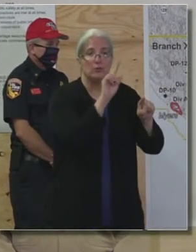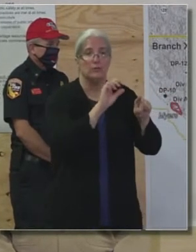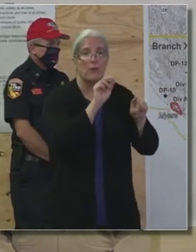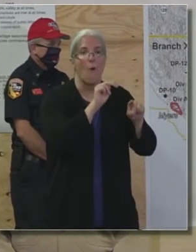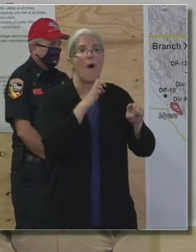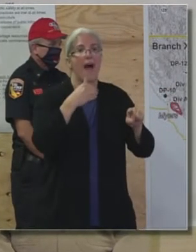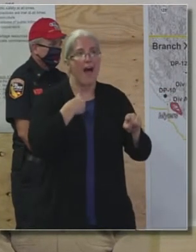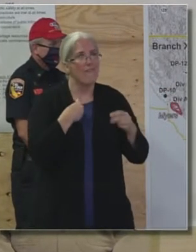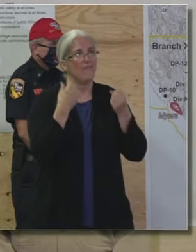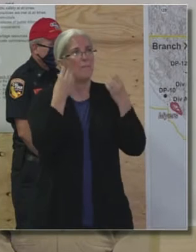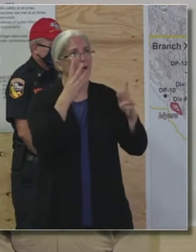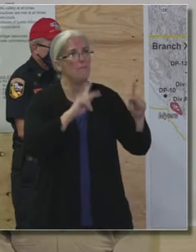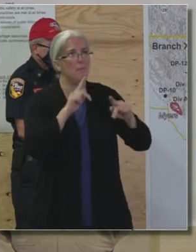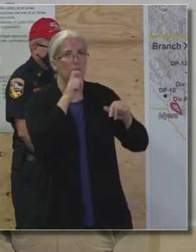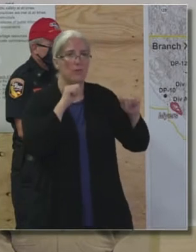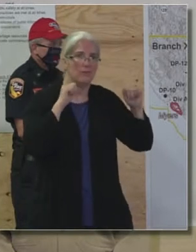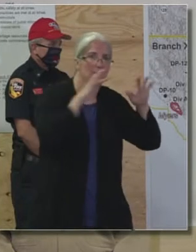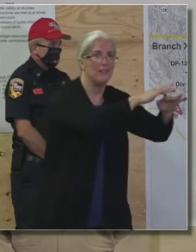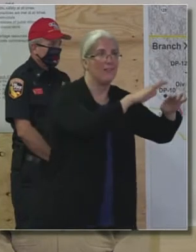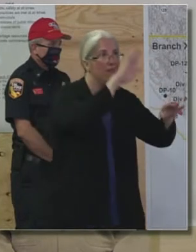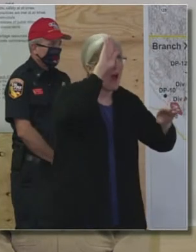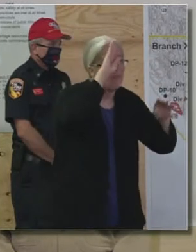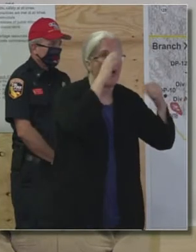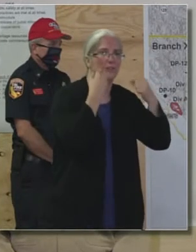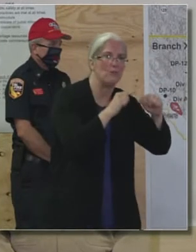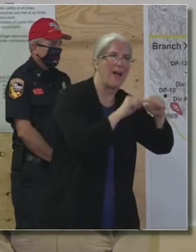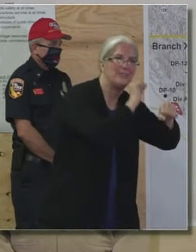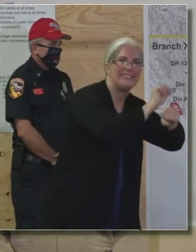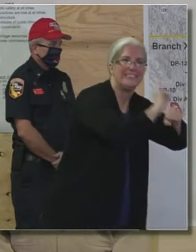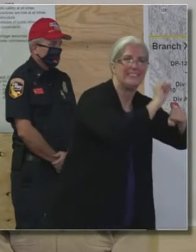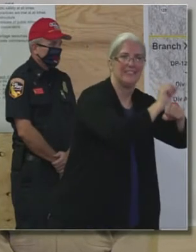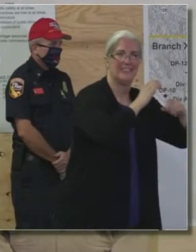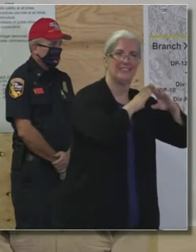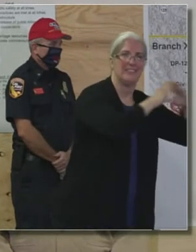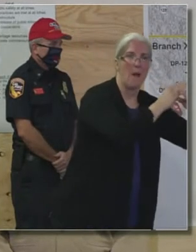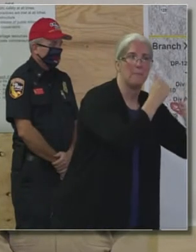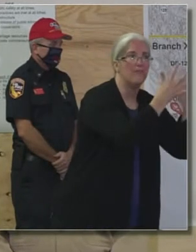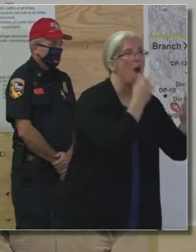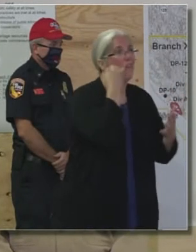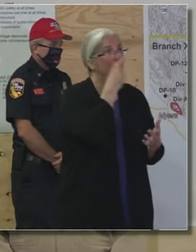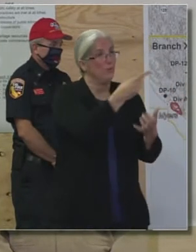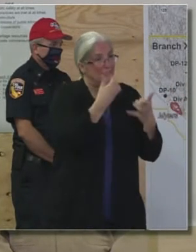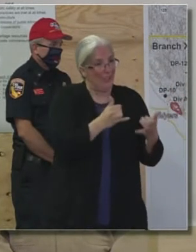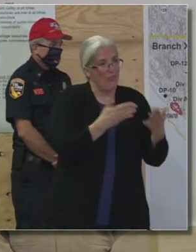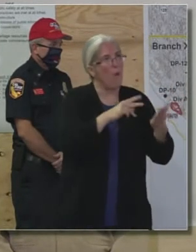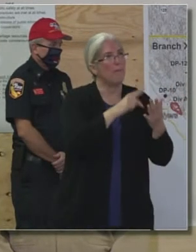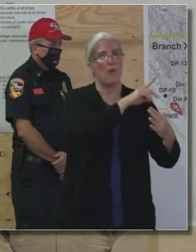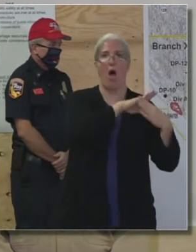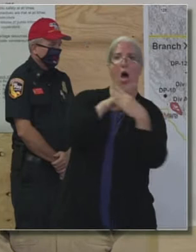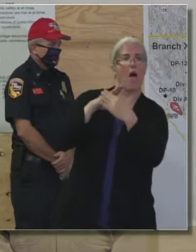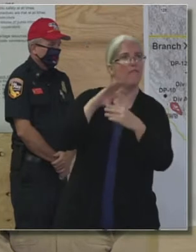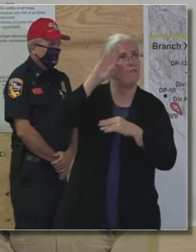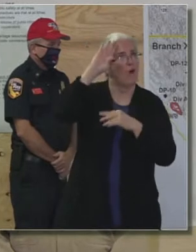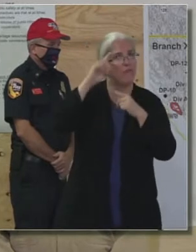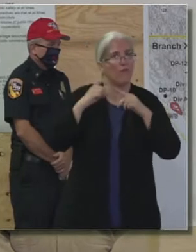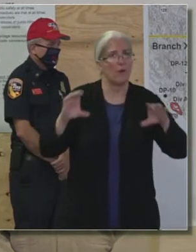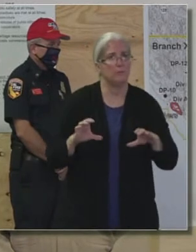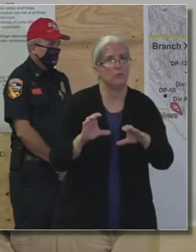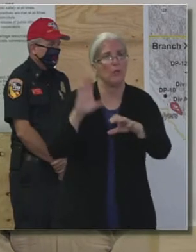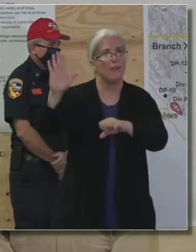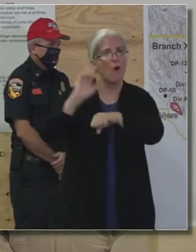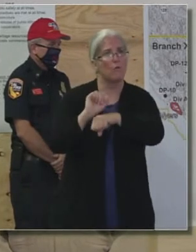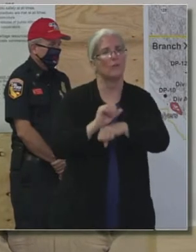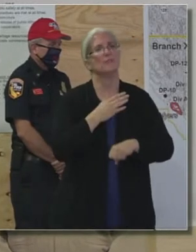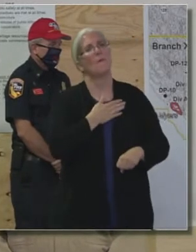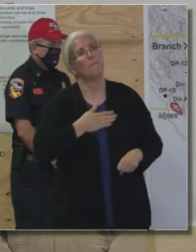bomberos y si ustedes permanecen en el área pueden ser un obstáculo así que por favor si se les han ordenado evacuar no